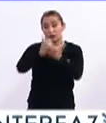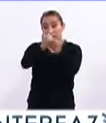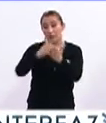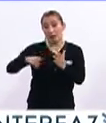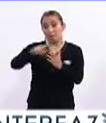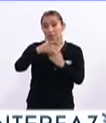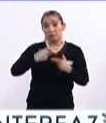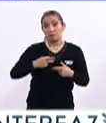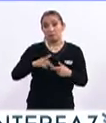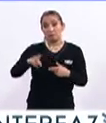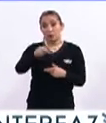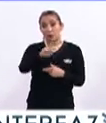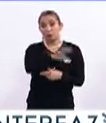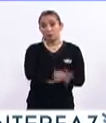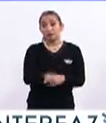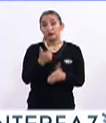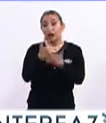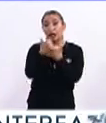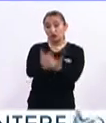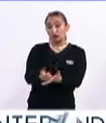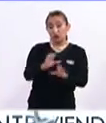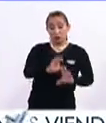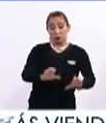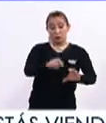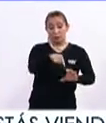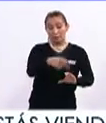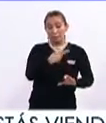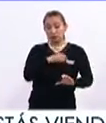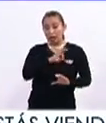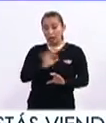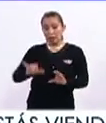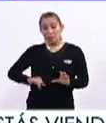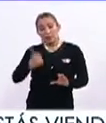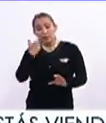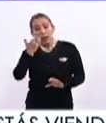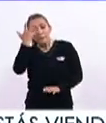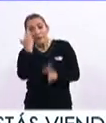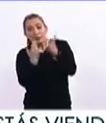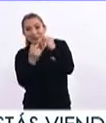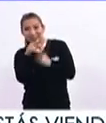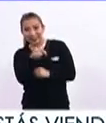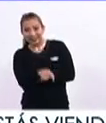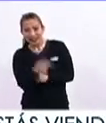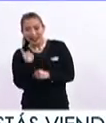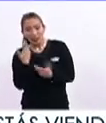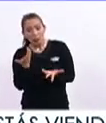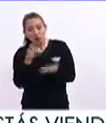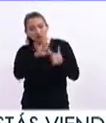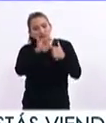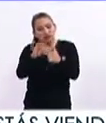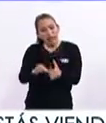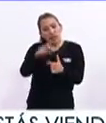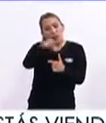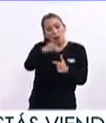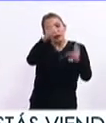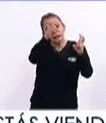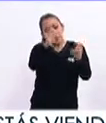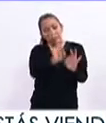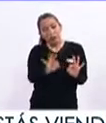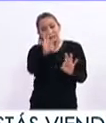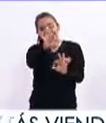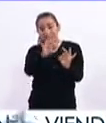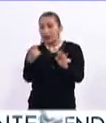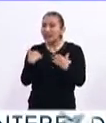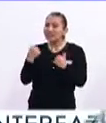these populations. Con la ayuda de una máquina, la persona interesada en adquirir conocimiento será guiada por el contenido clave